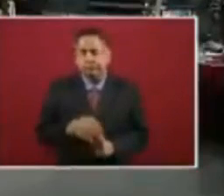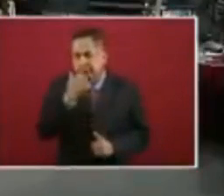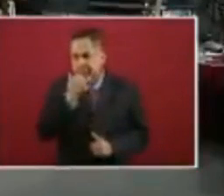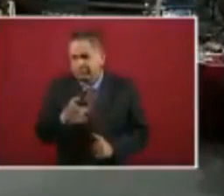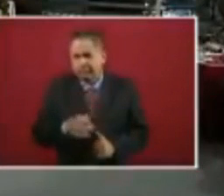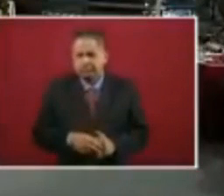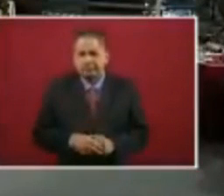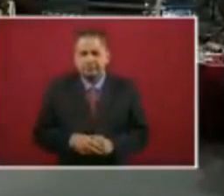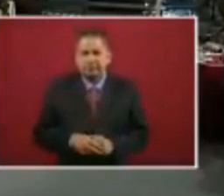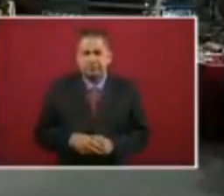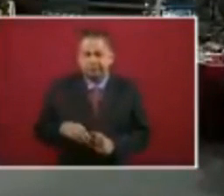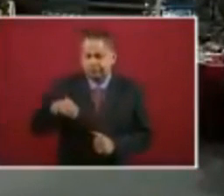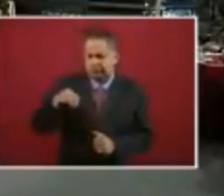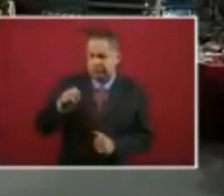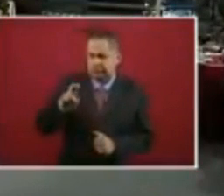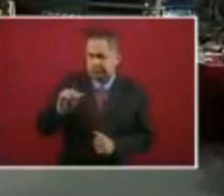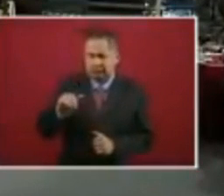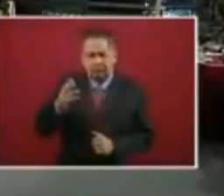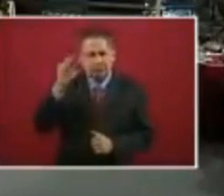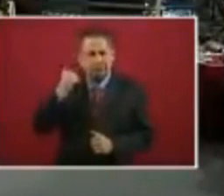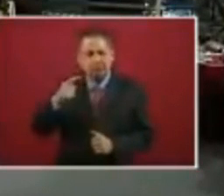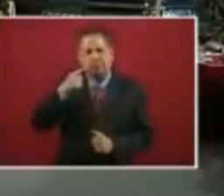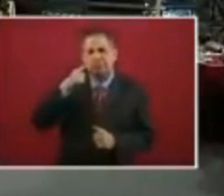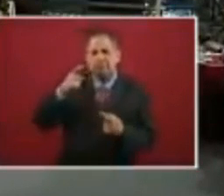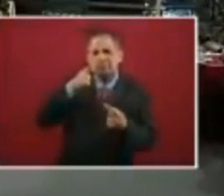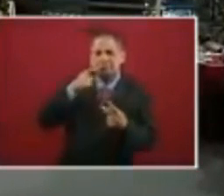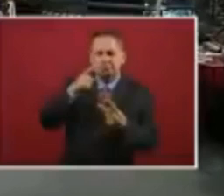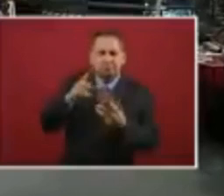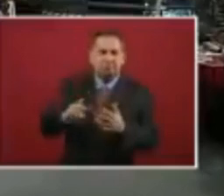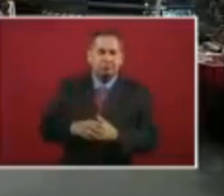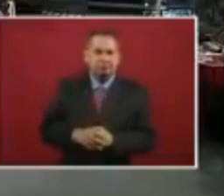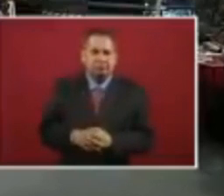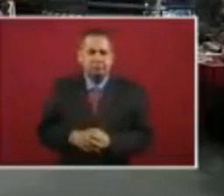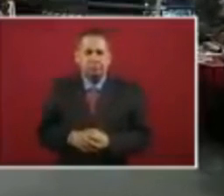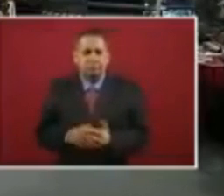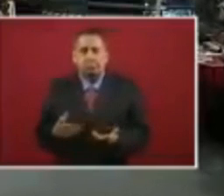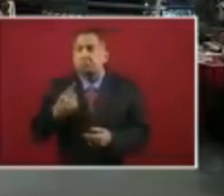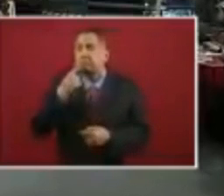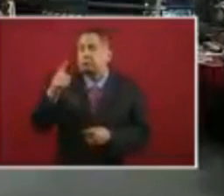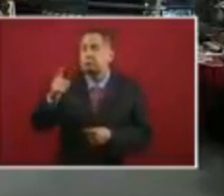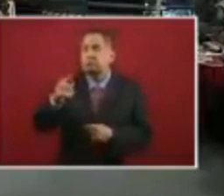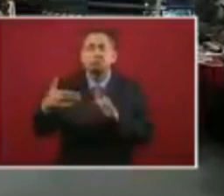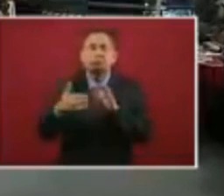¿Mande? Le tocaba a Morena presentarlos en aquella época. Pero no procedía.